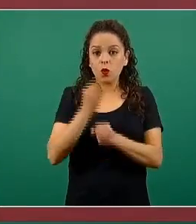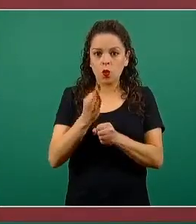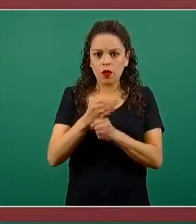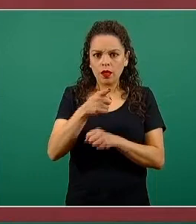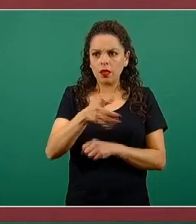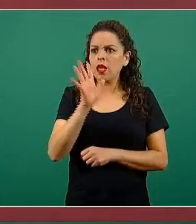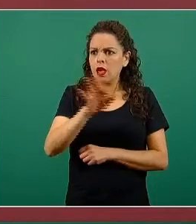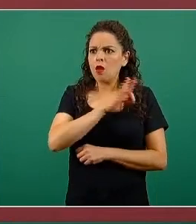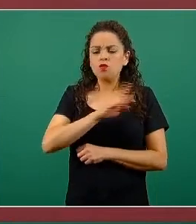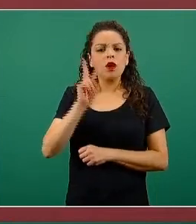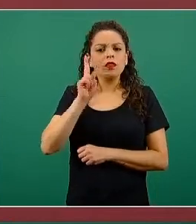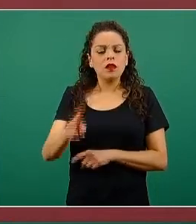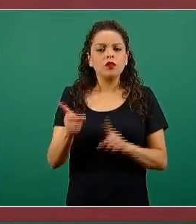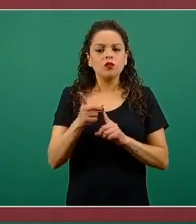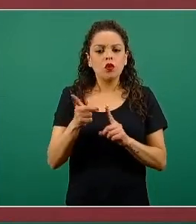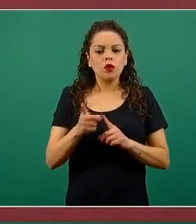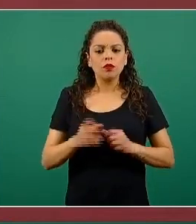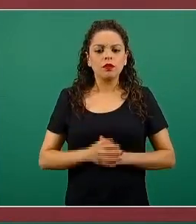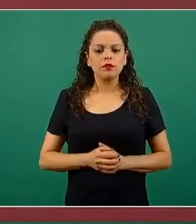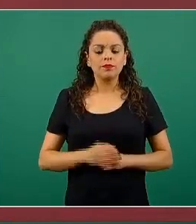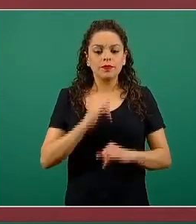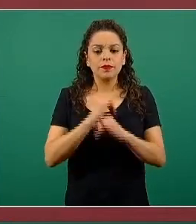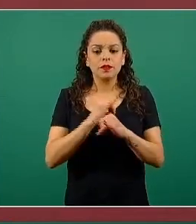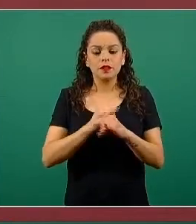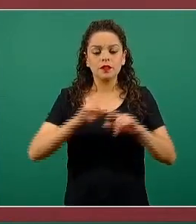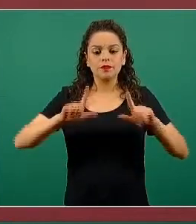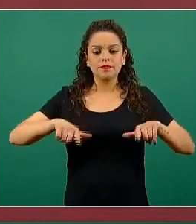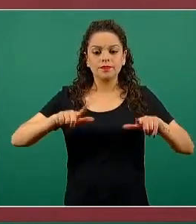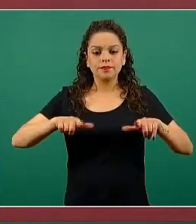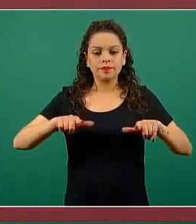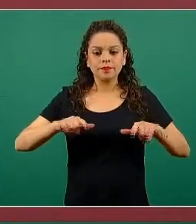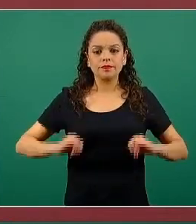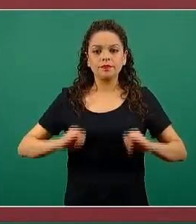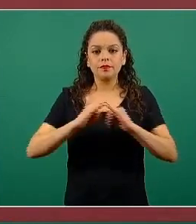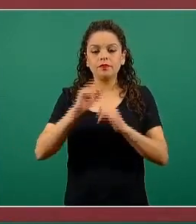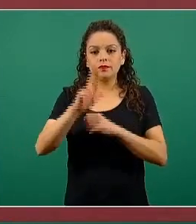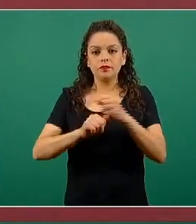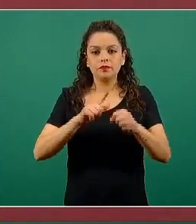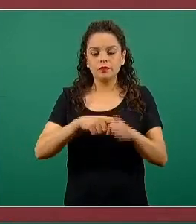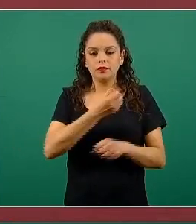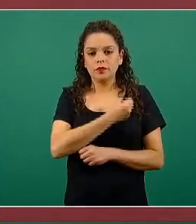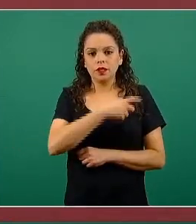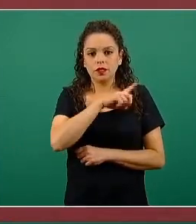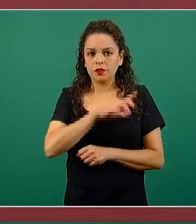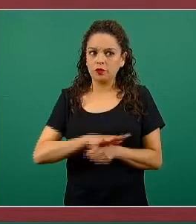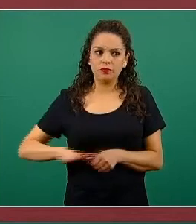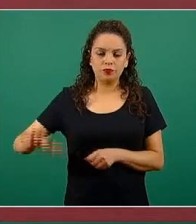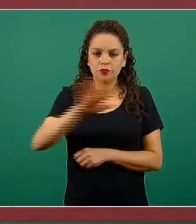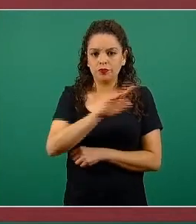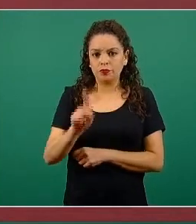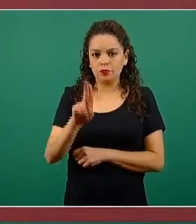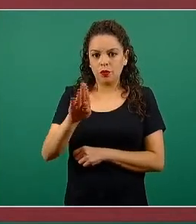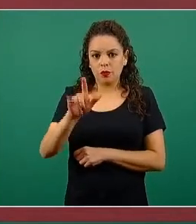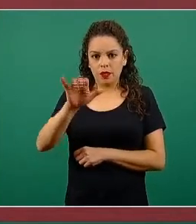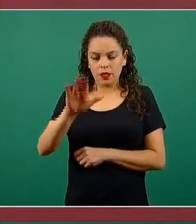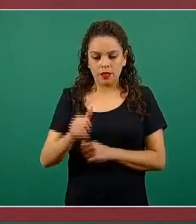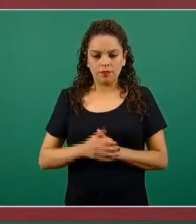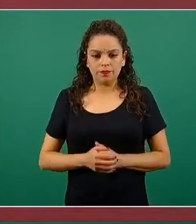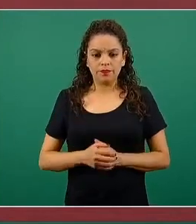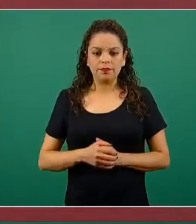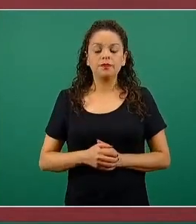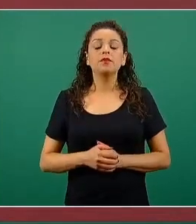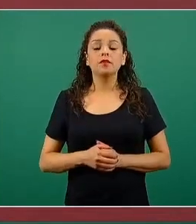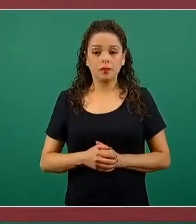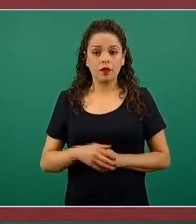en el portal de internet del Instituto Nacional de Salud Pública, y le vamos a pedir permiso al Instituto para